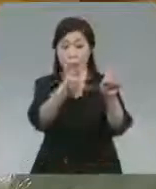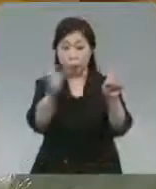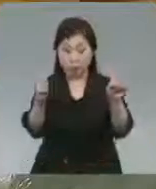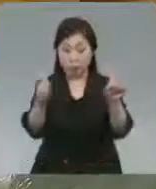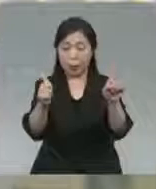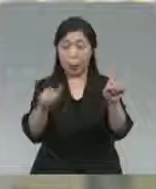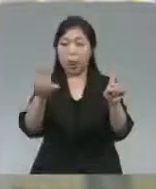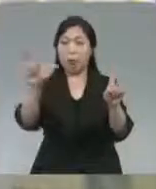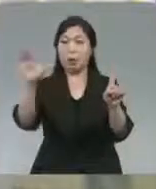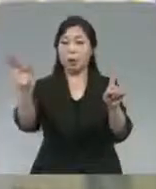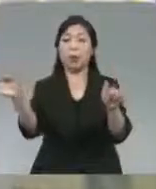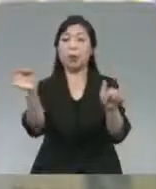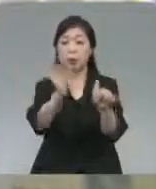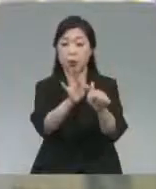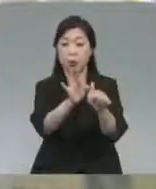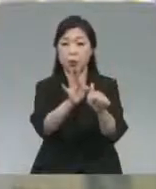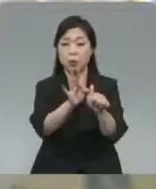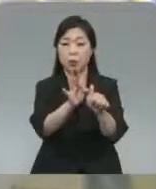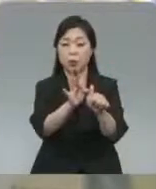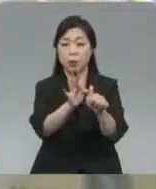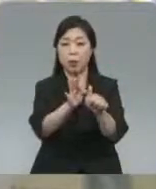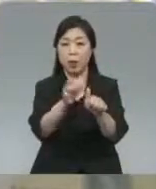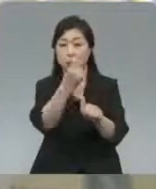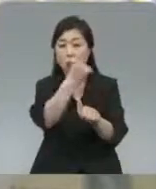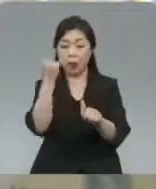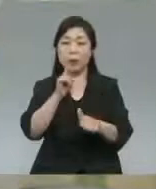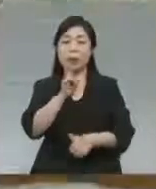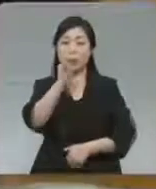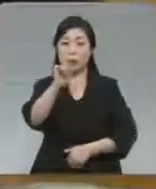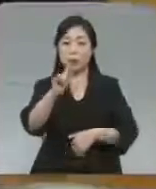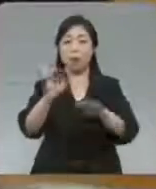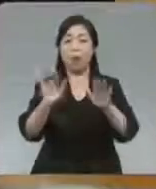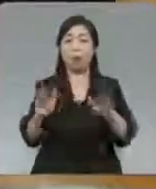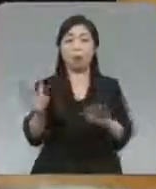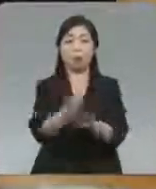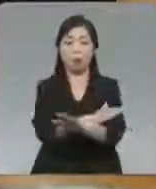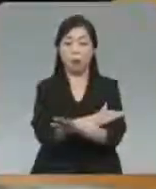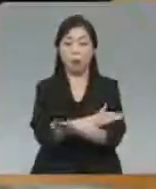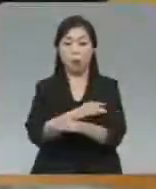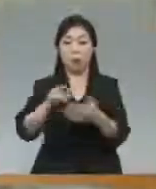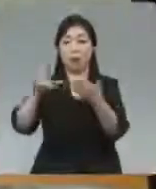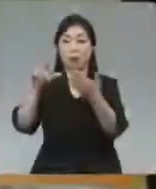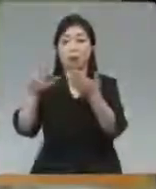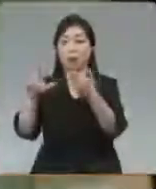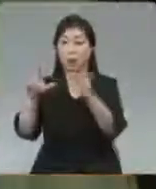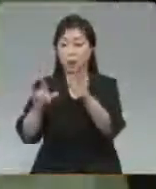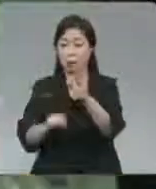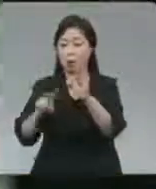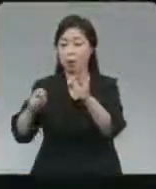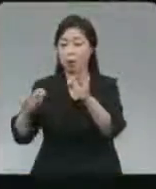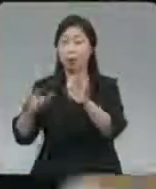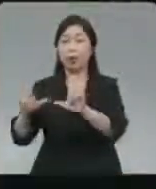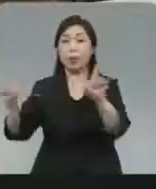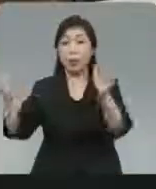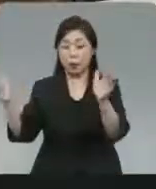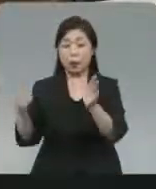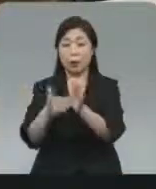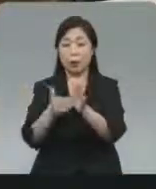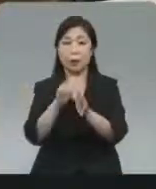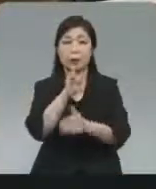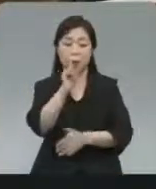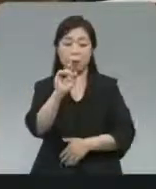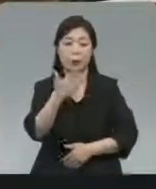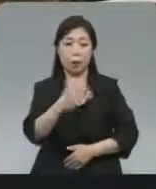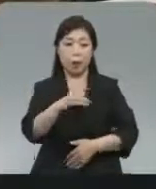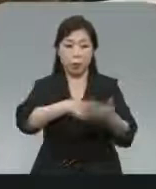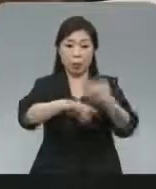el lunes 6 de septiembre comenzaron las solicitudes del nuevo subsidio por kobe 19 para el 88% de la población de